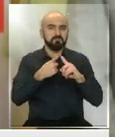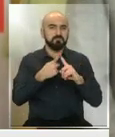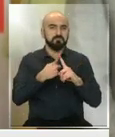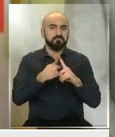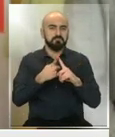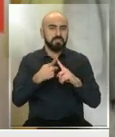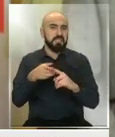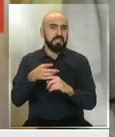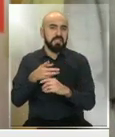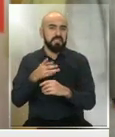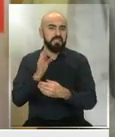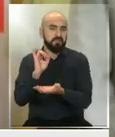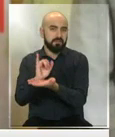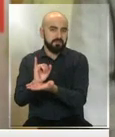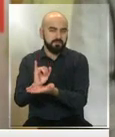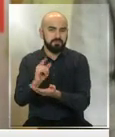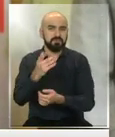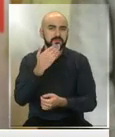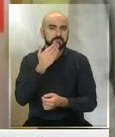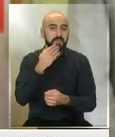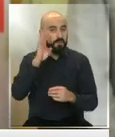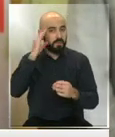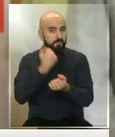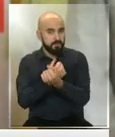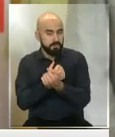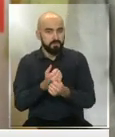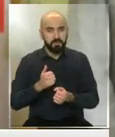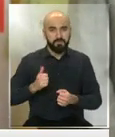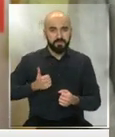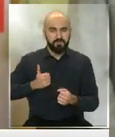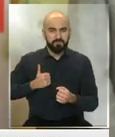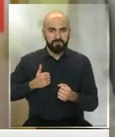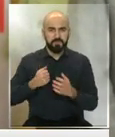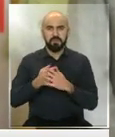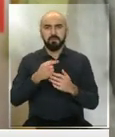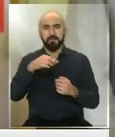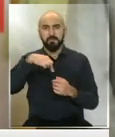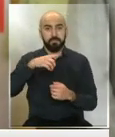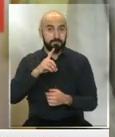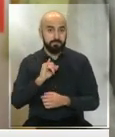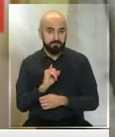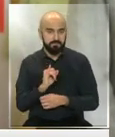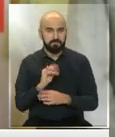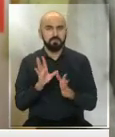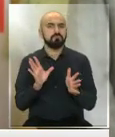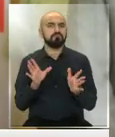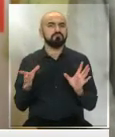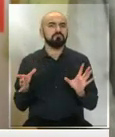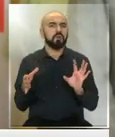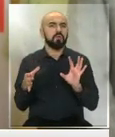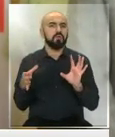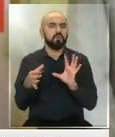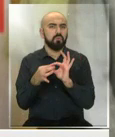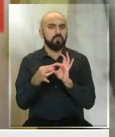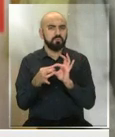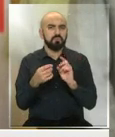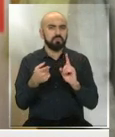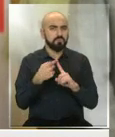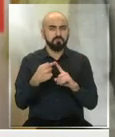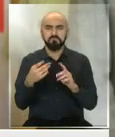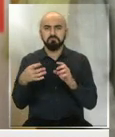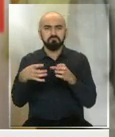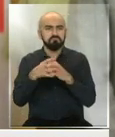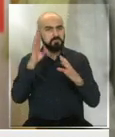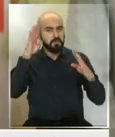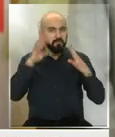región, y Carabineros e Investigaciones, la PDI, en conjunto con Directemar, con la